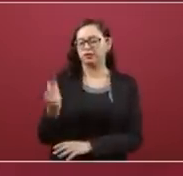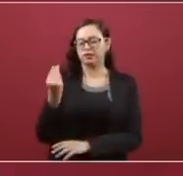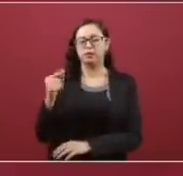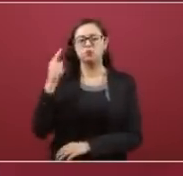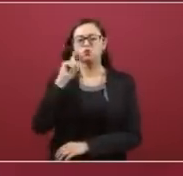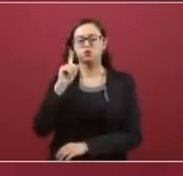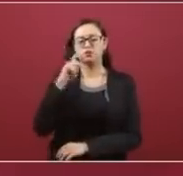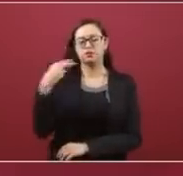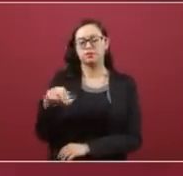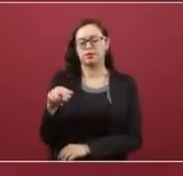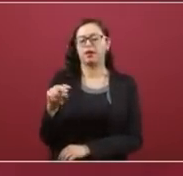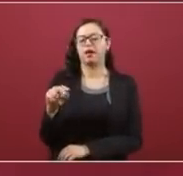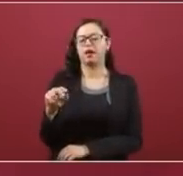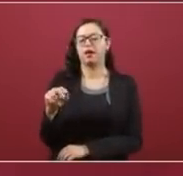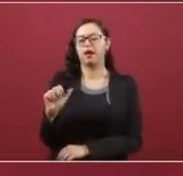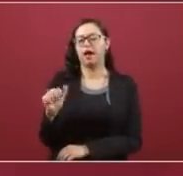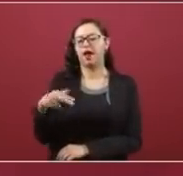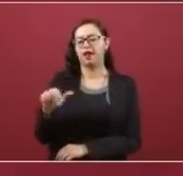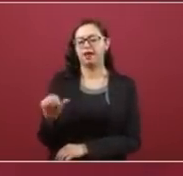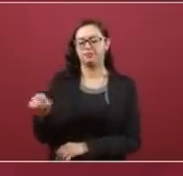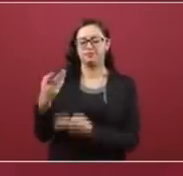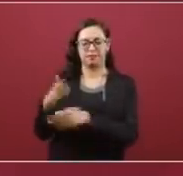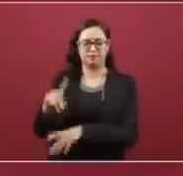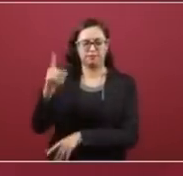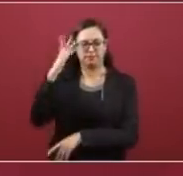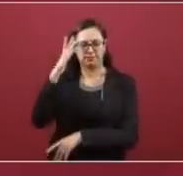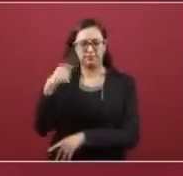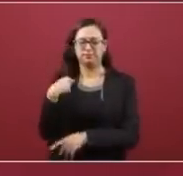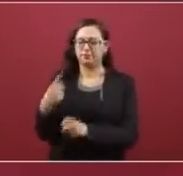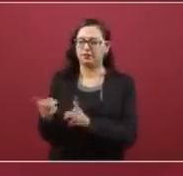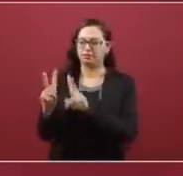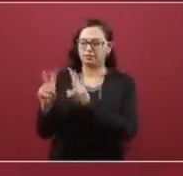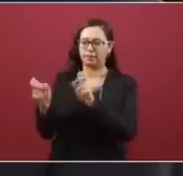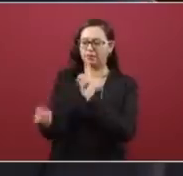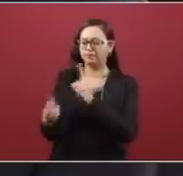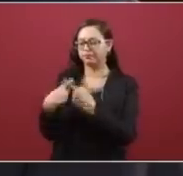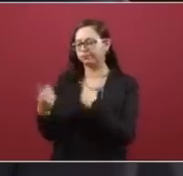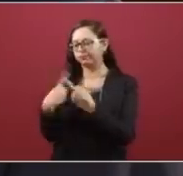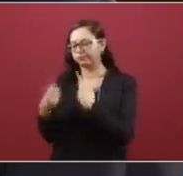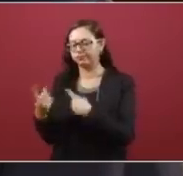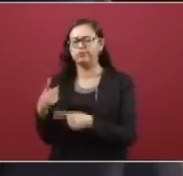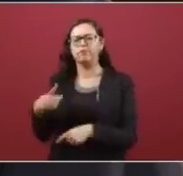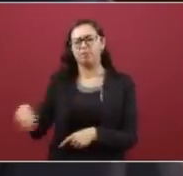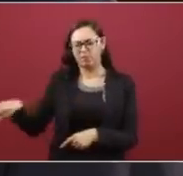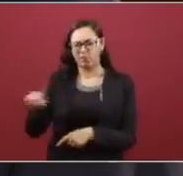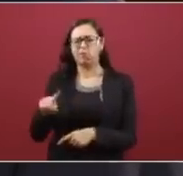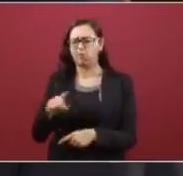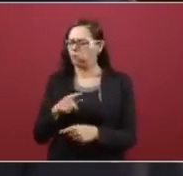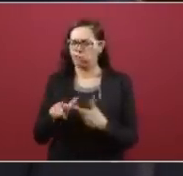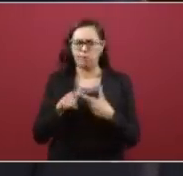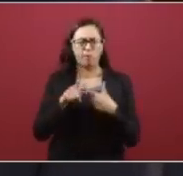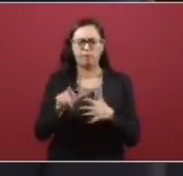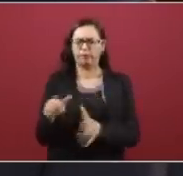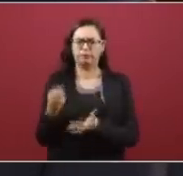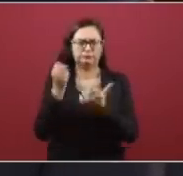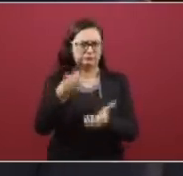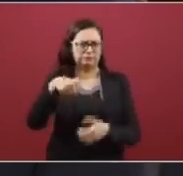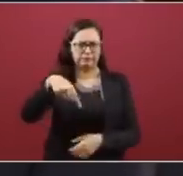Se hablaron estos temas. Ellos van a seguir invirtiendo en México